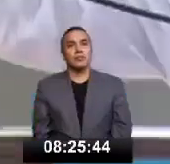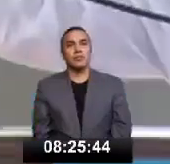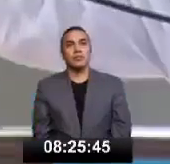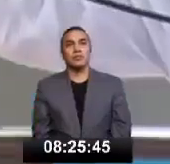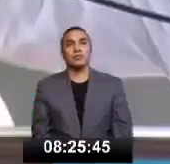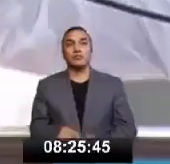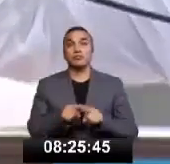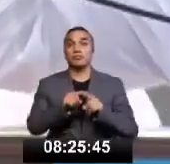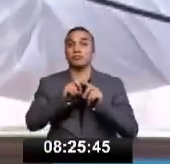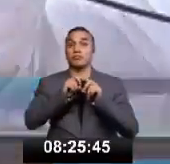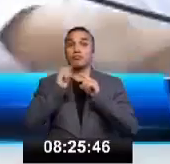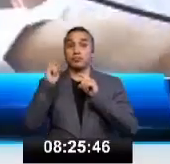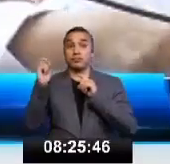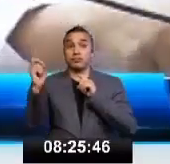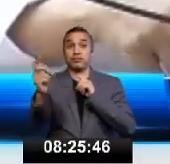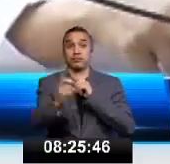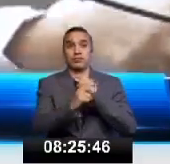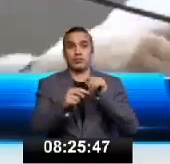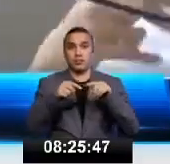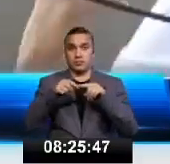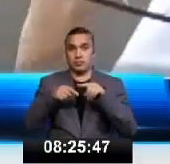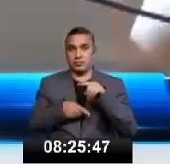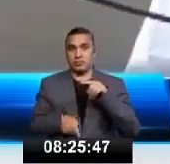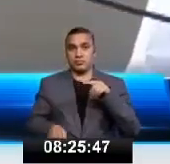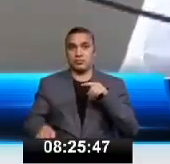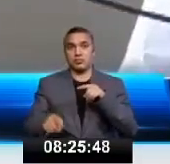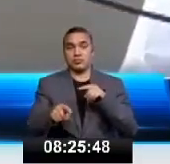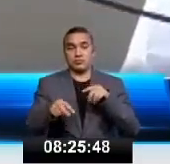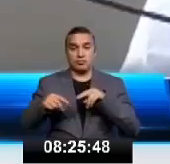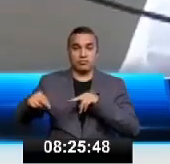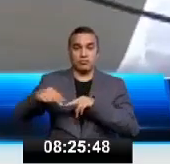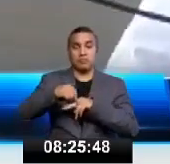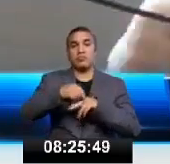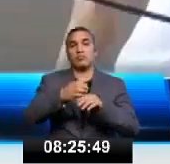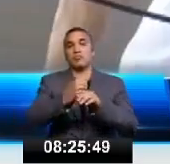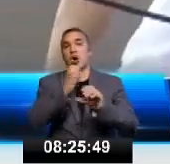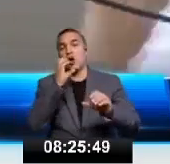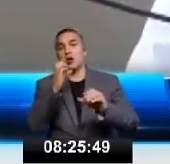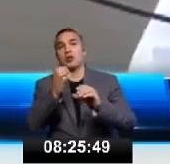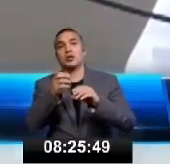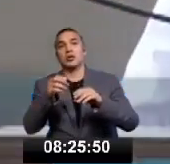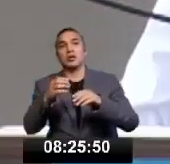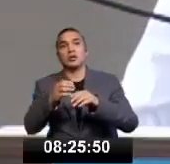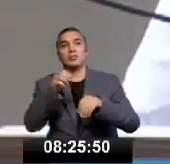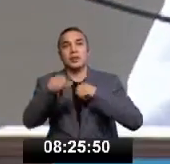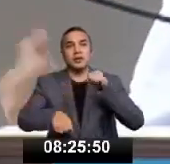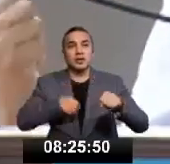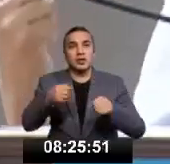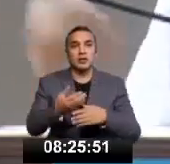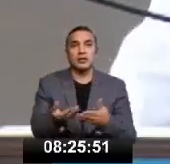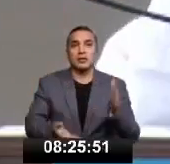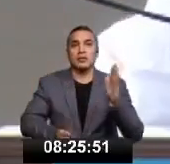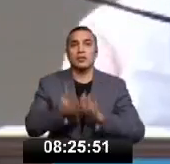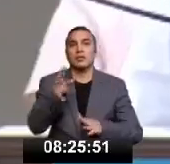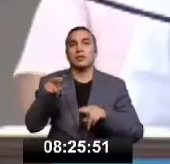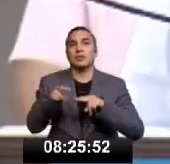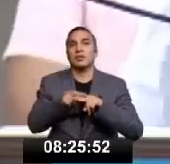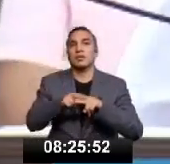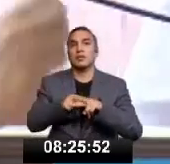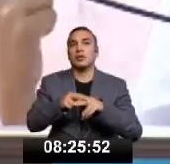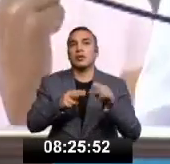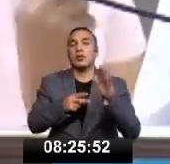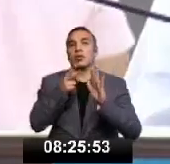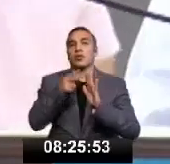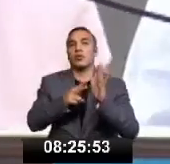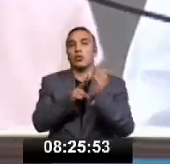aire, vamos por tierra, vamos caminando, vamos en bicicleta, vamos en taxis